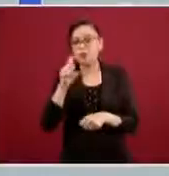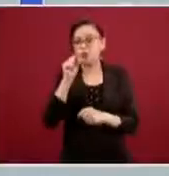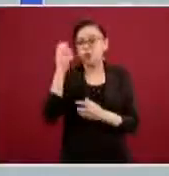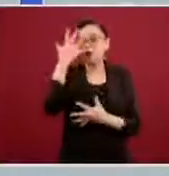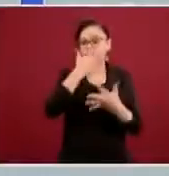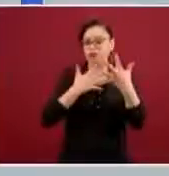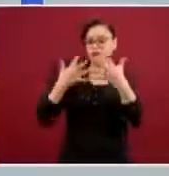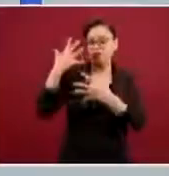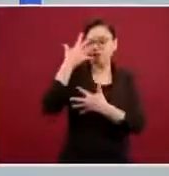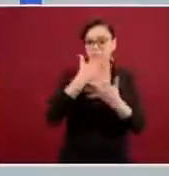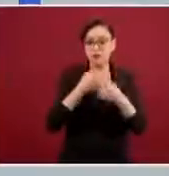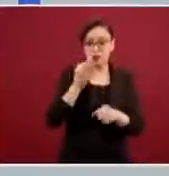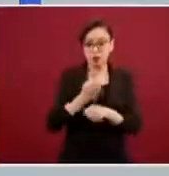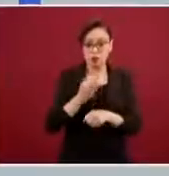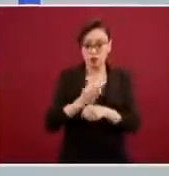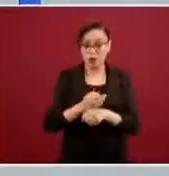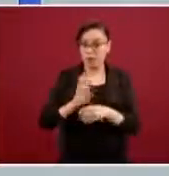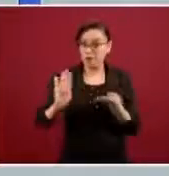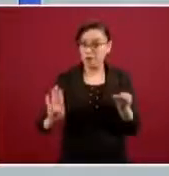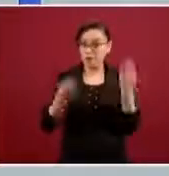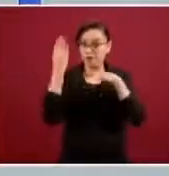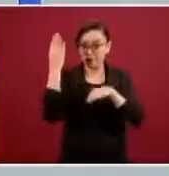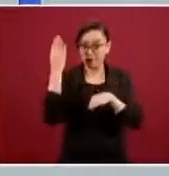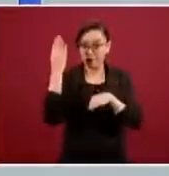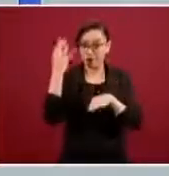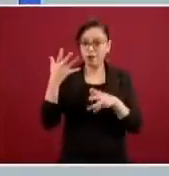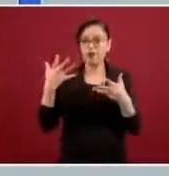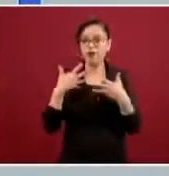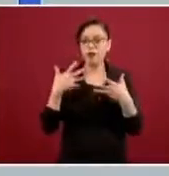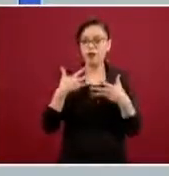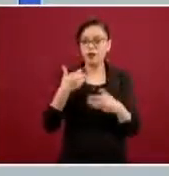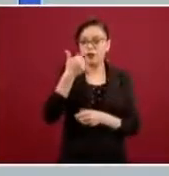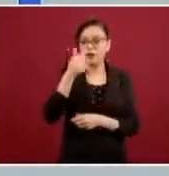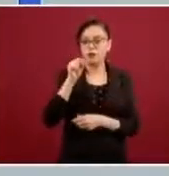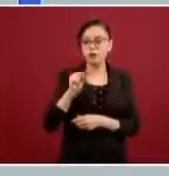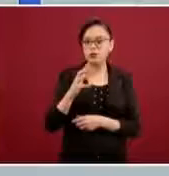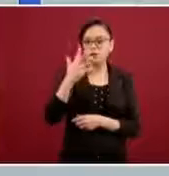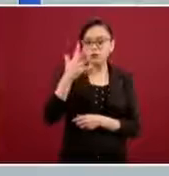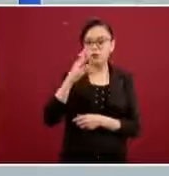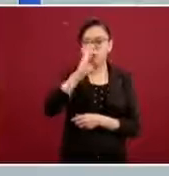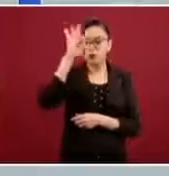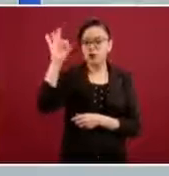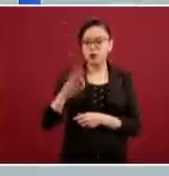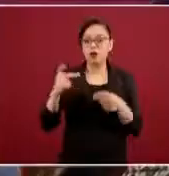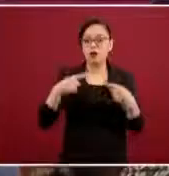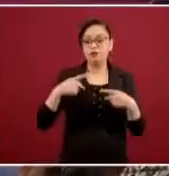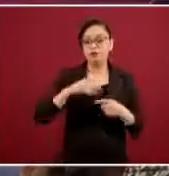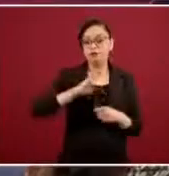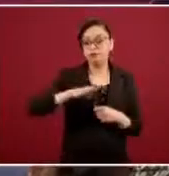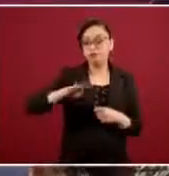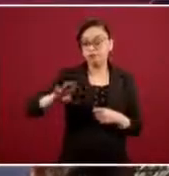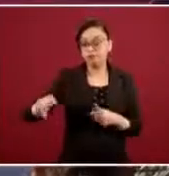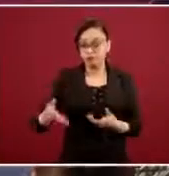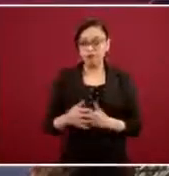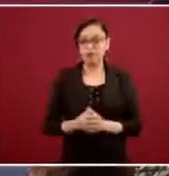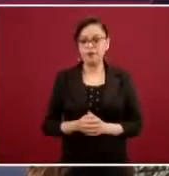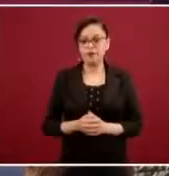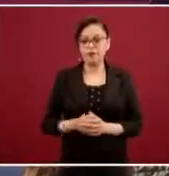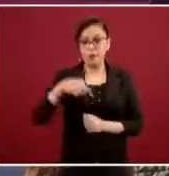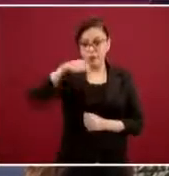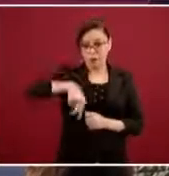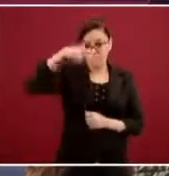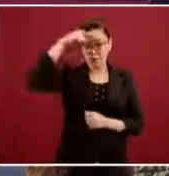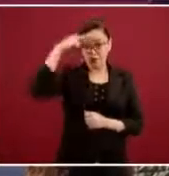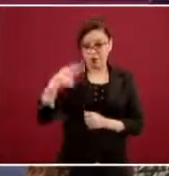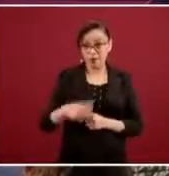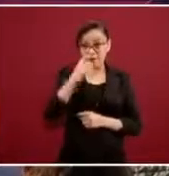el mundo, tenemos una letalidad apenas arriba del 6.5% y México tiene, si lo vemos solo